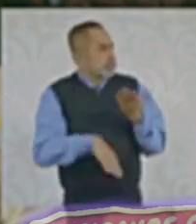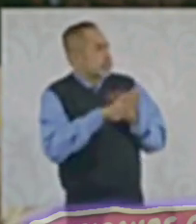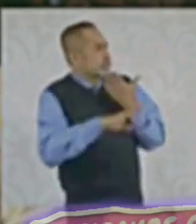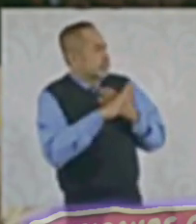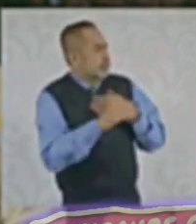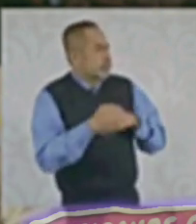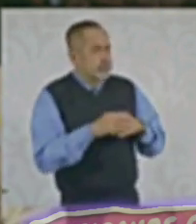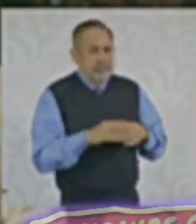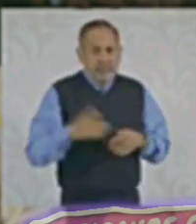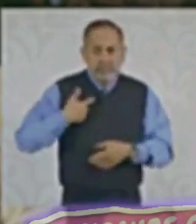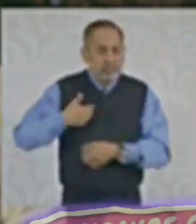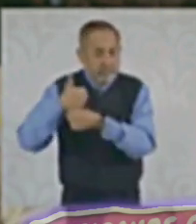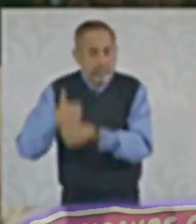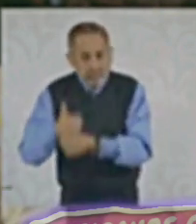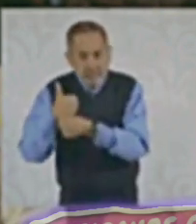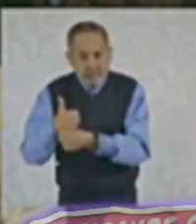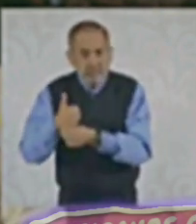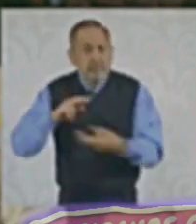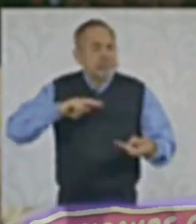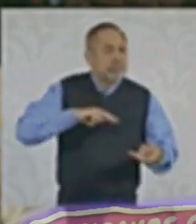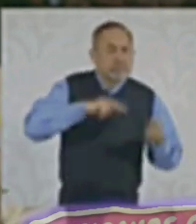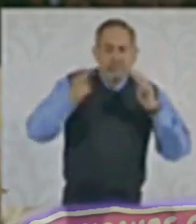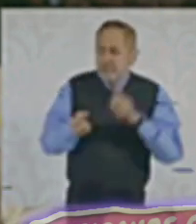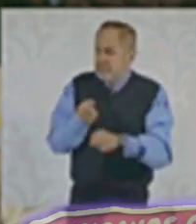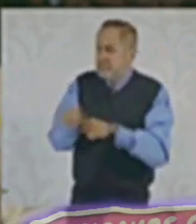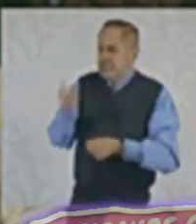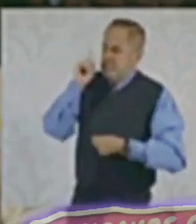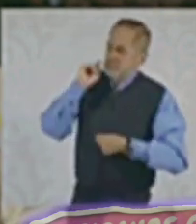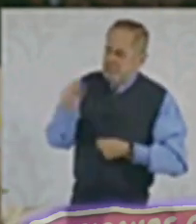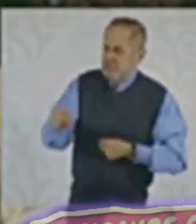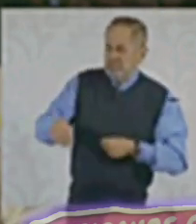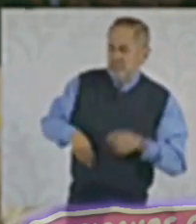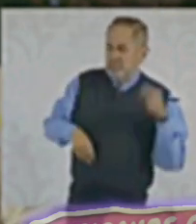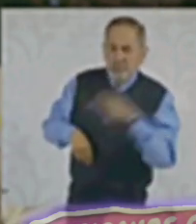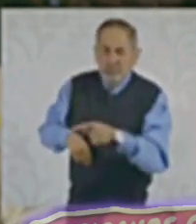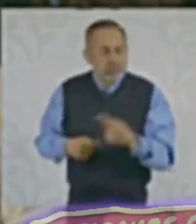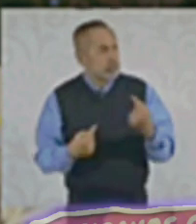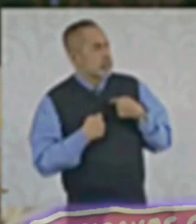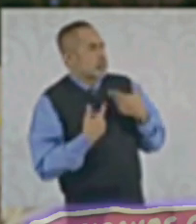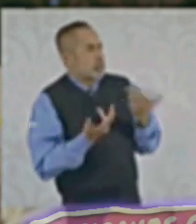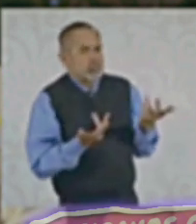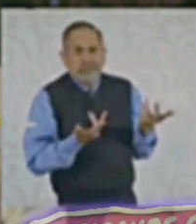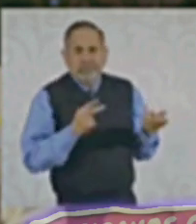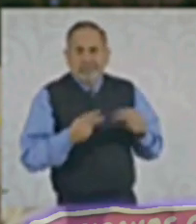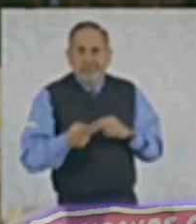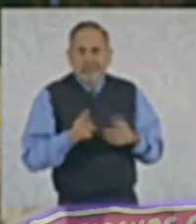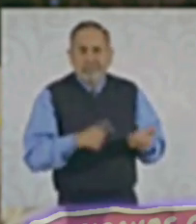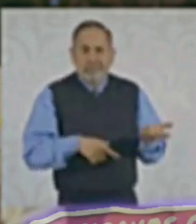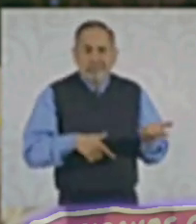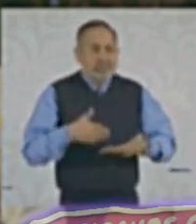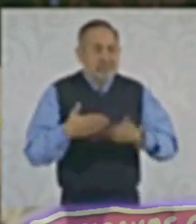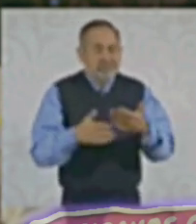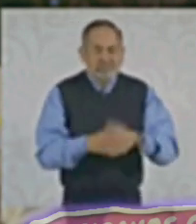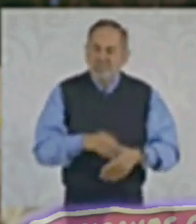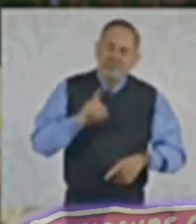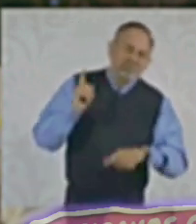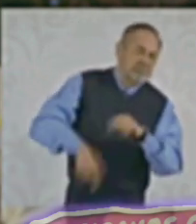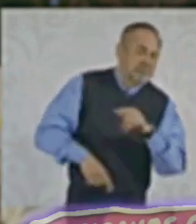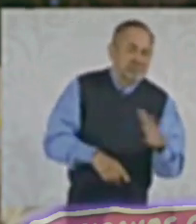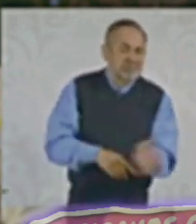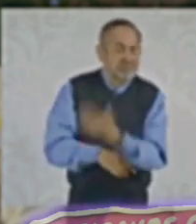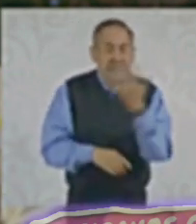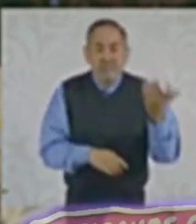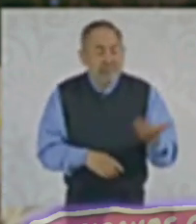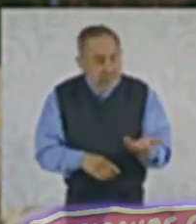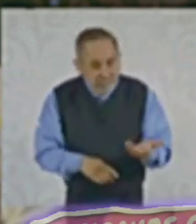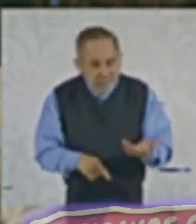pasan de ser víctimas a ser victimizadas, y estas carpetas no avanzan, y lejos de avanzar se continúan